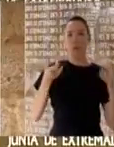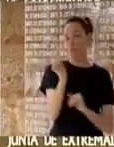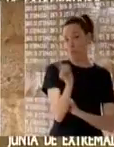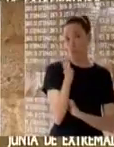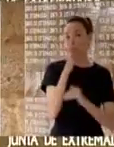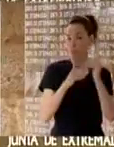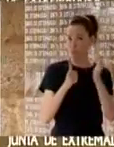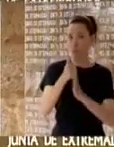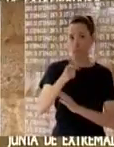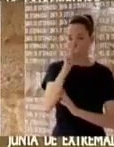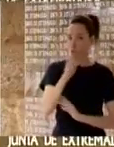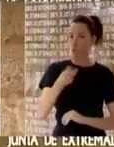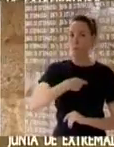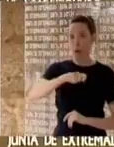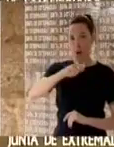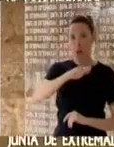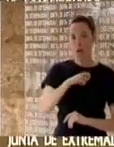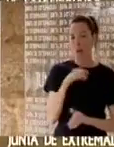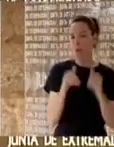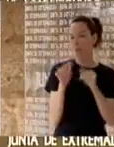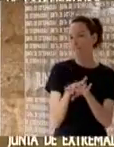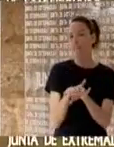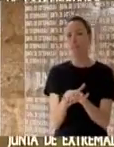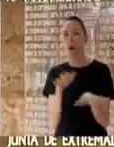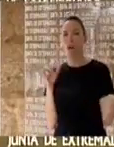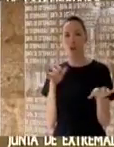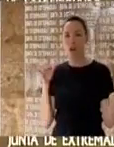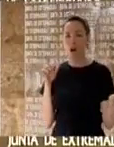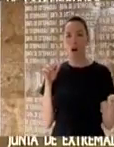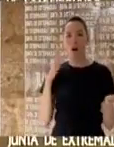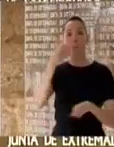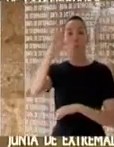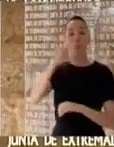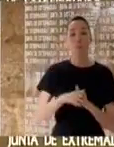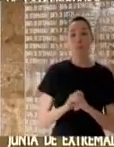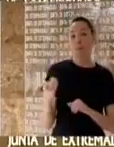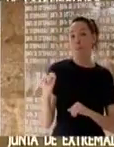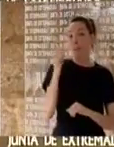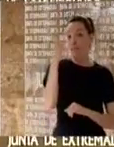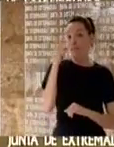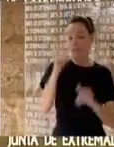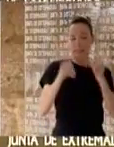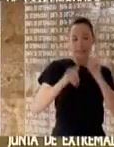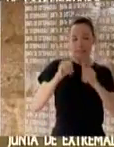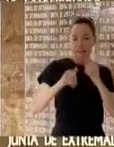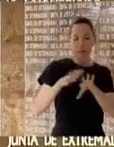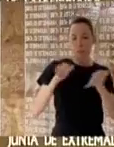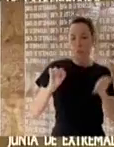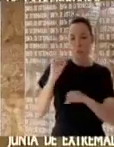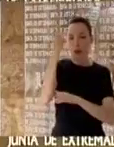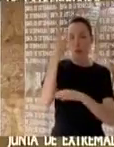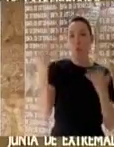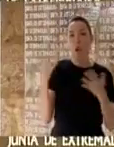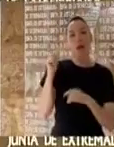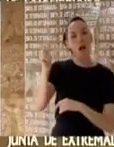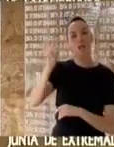españoles con un apoyo mayoritario. Paradójicamente, una de las comunidades autónomas donde mayoritariamente se aprobó la Constitución fue en